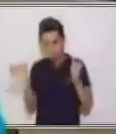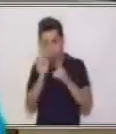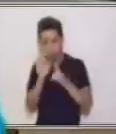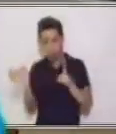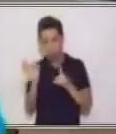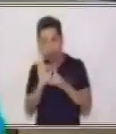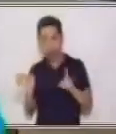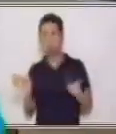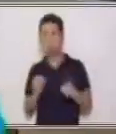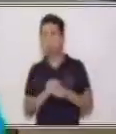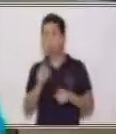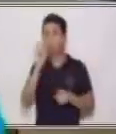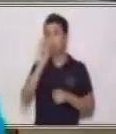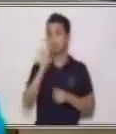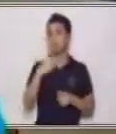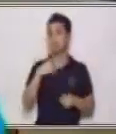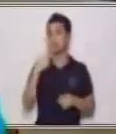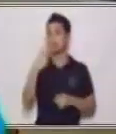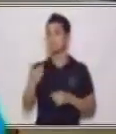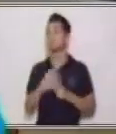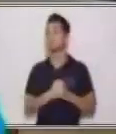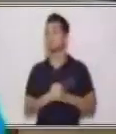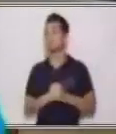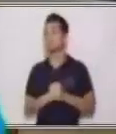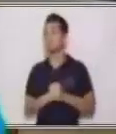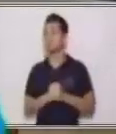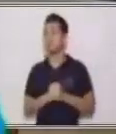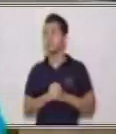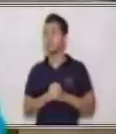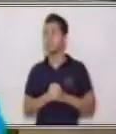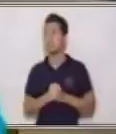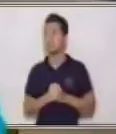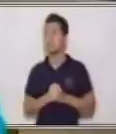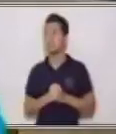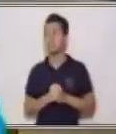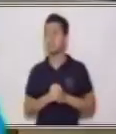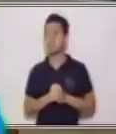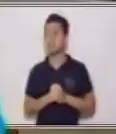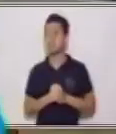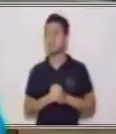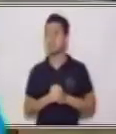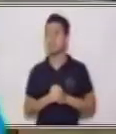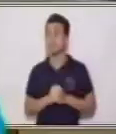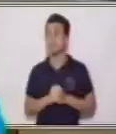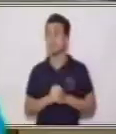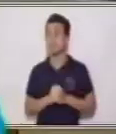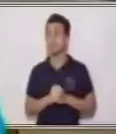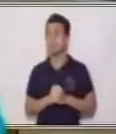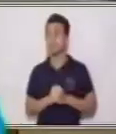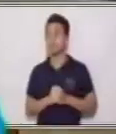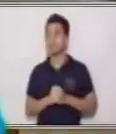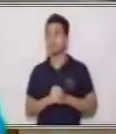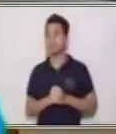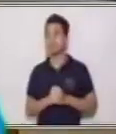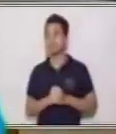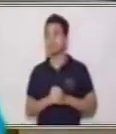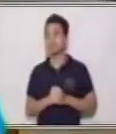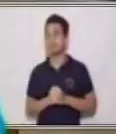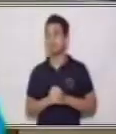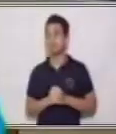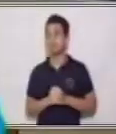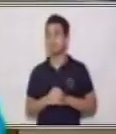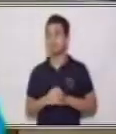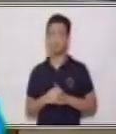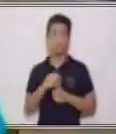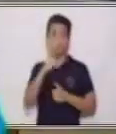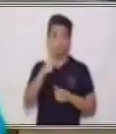Y es entonces cuando yo te podría decir que se ha avanzado una parte dentro de la redacción. ¿Por qué? Porque